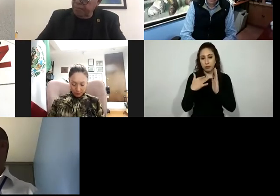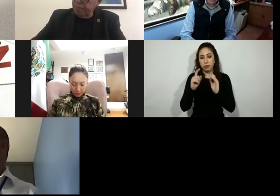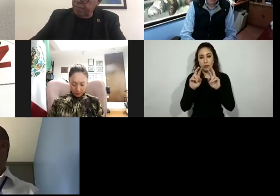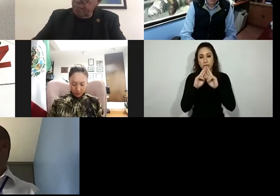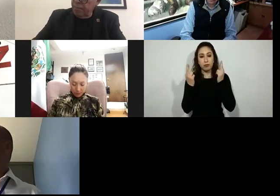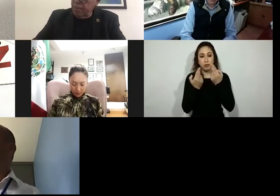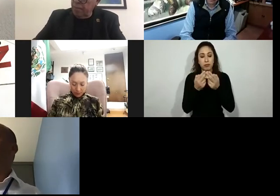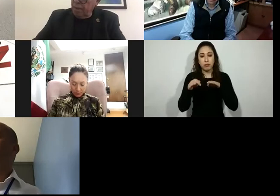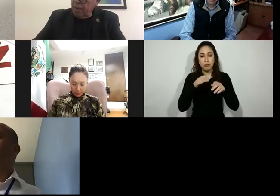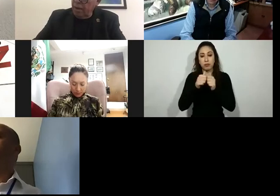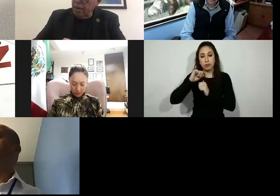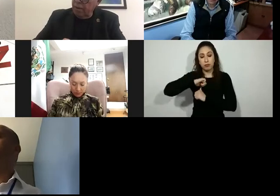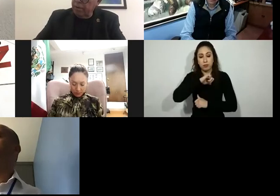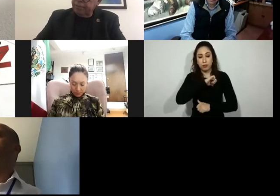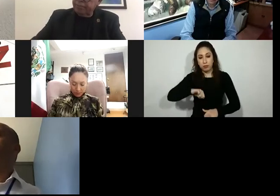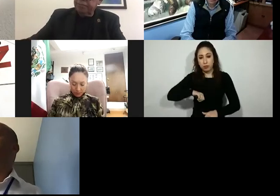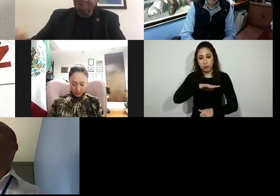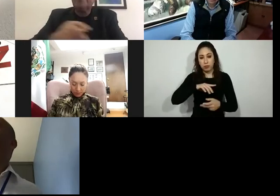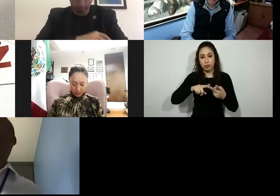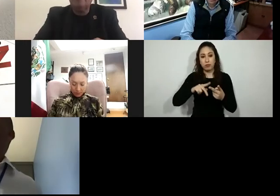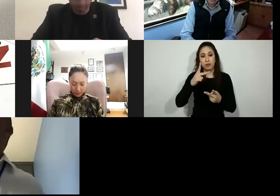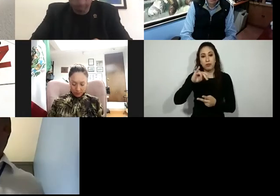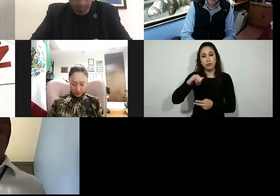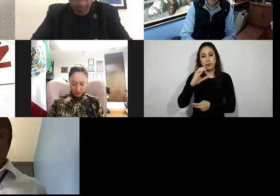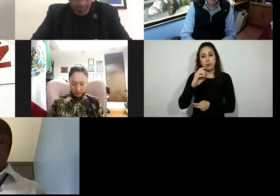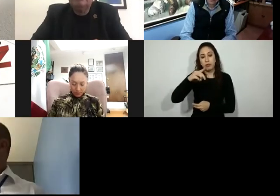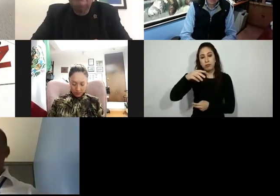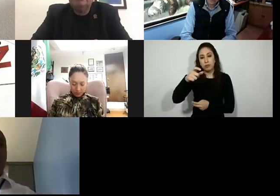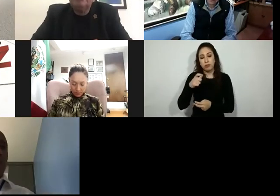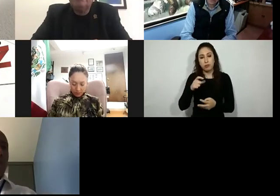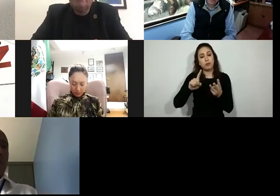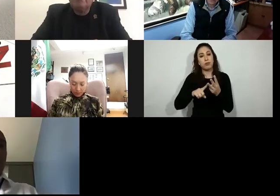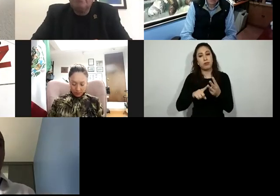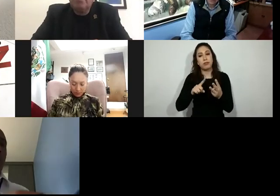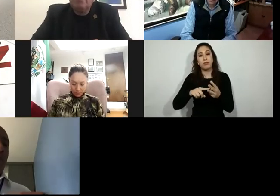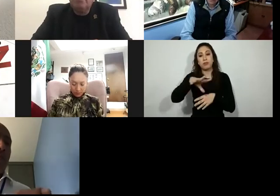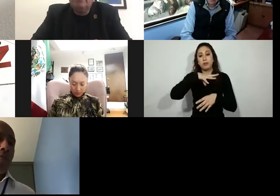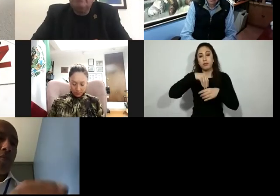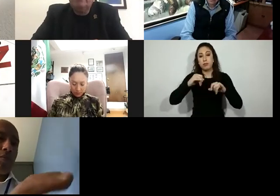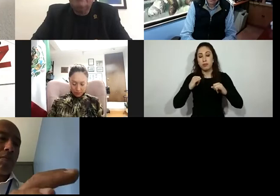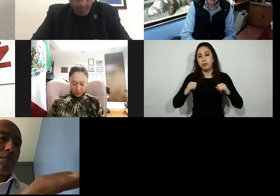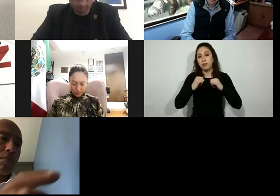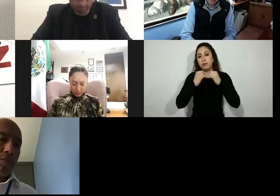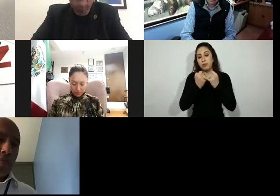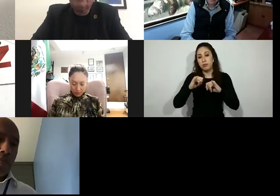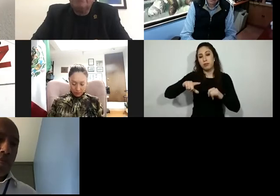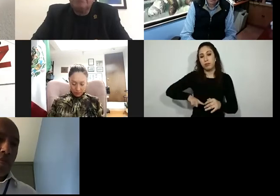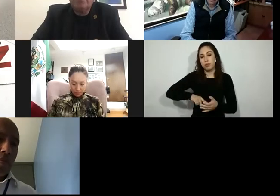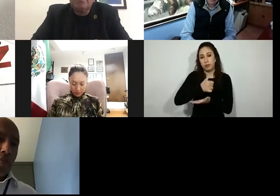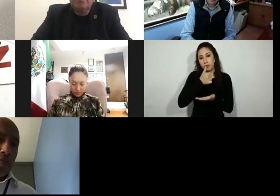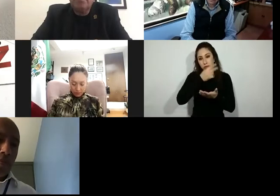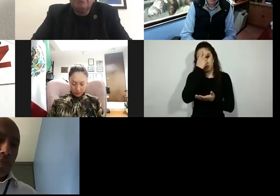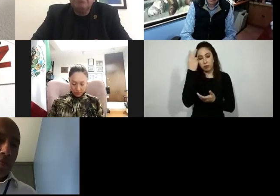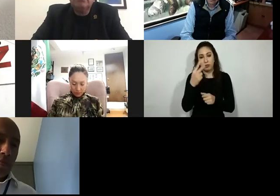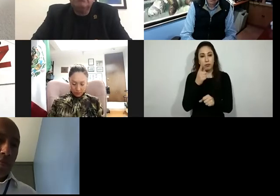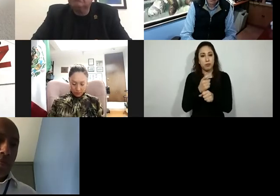las alcaldías, el Poder Judicial y los organismos autónomos, todos de la Ciudad de México. Número uno, bienvenida por parte de